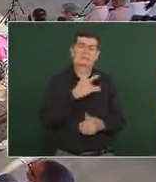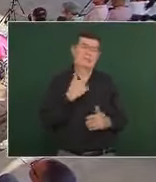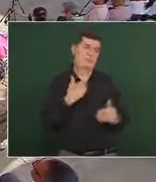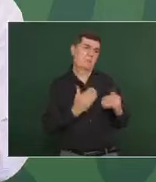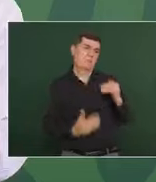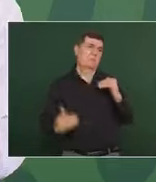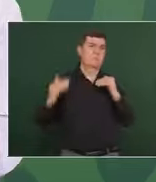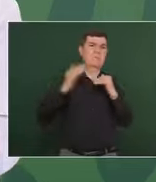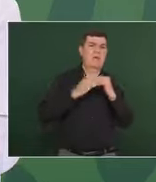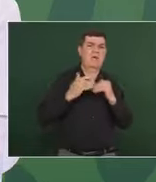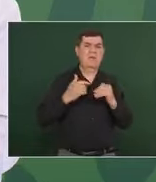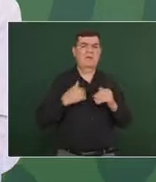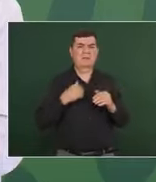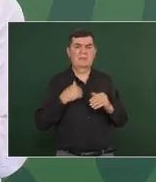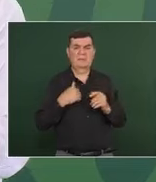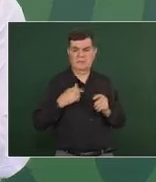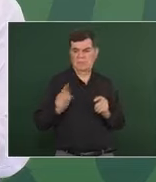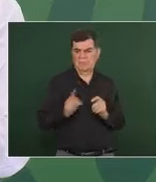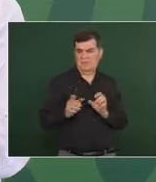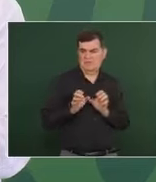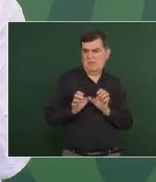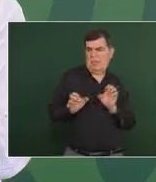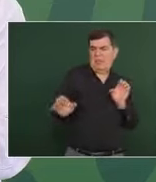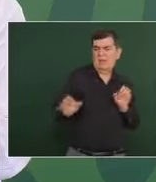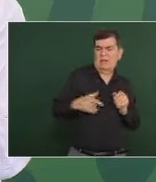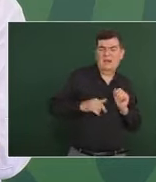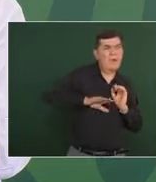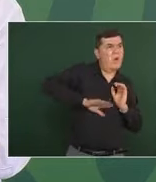superiores y se divorcian del pueblo